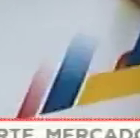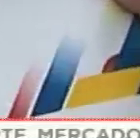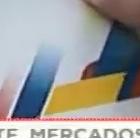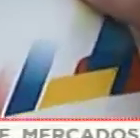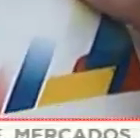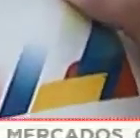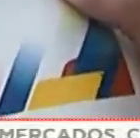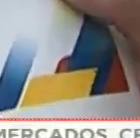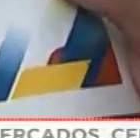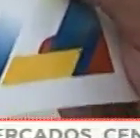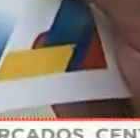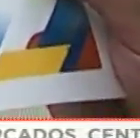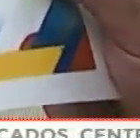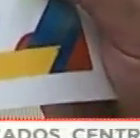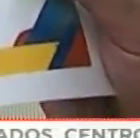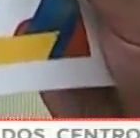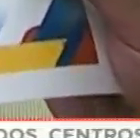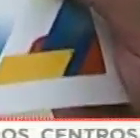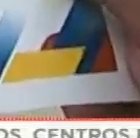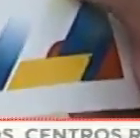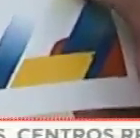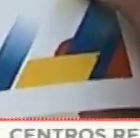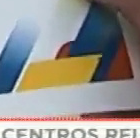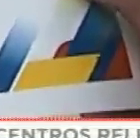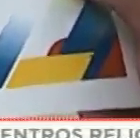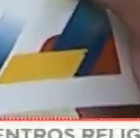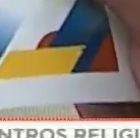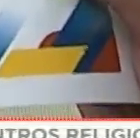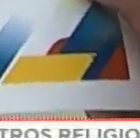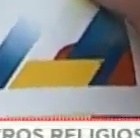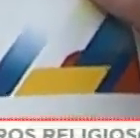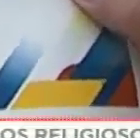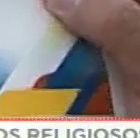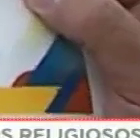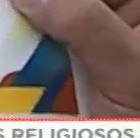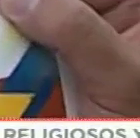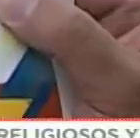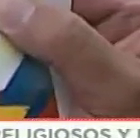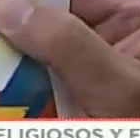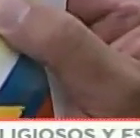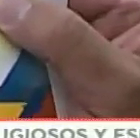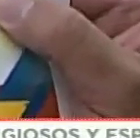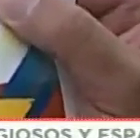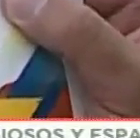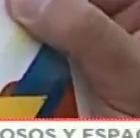incautaron un enorme arsenal de guerra dentro de una camioneta en la vía